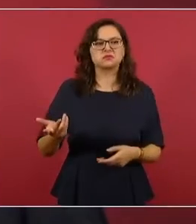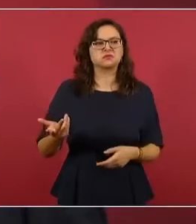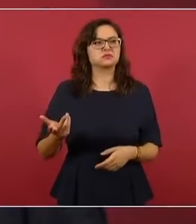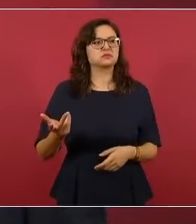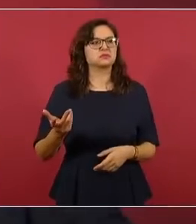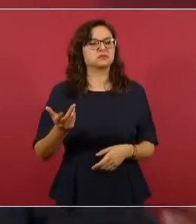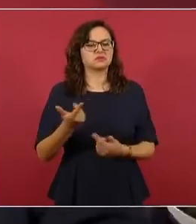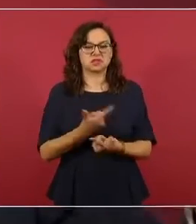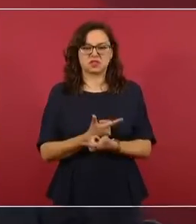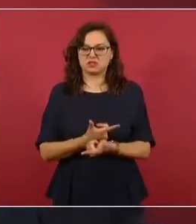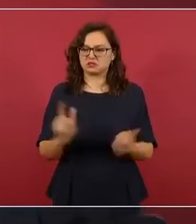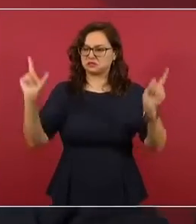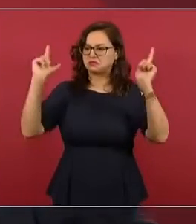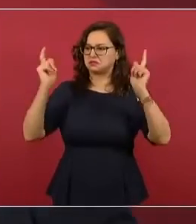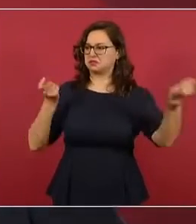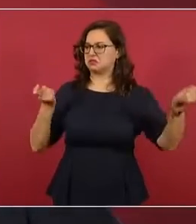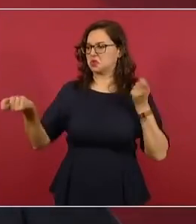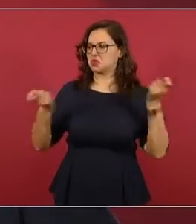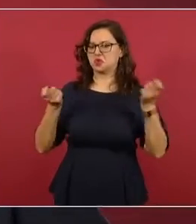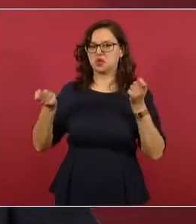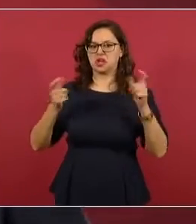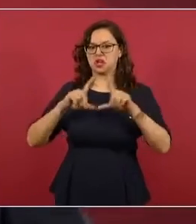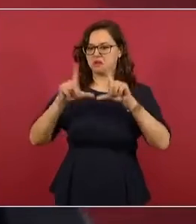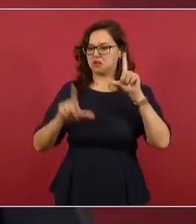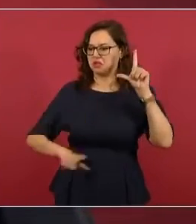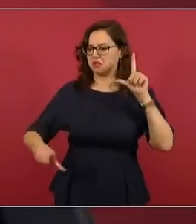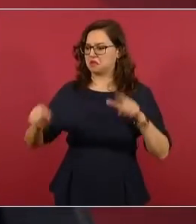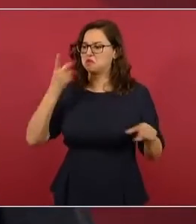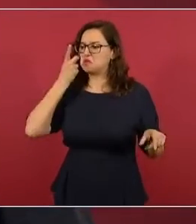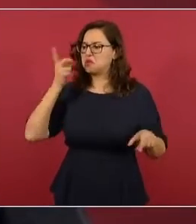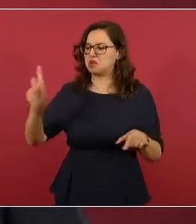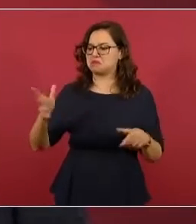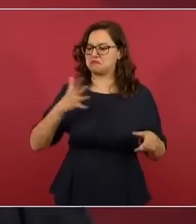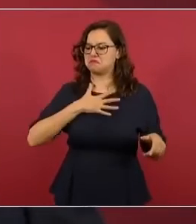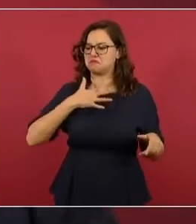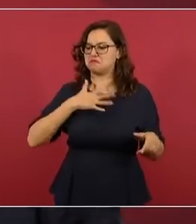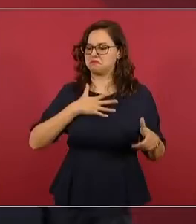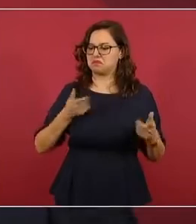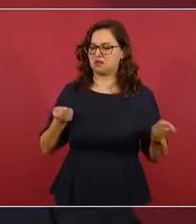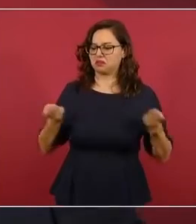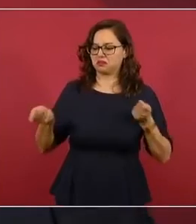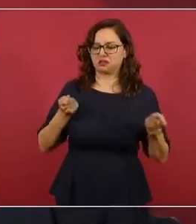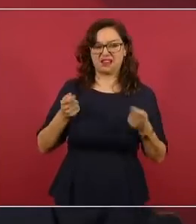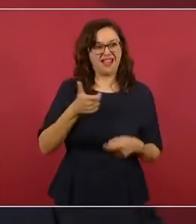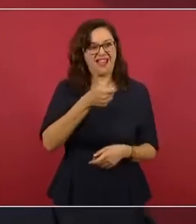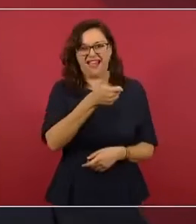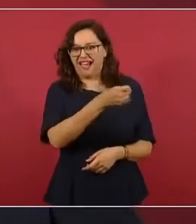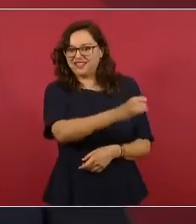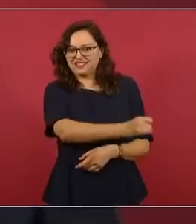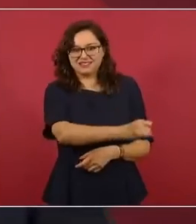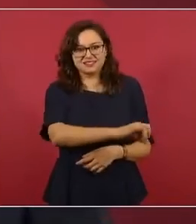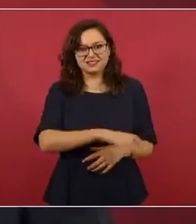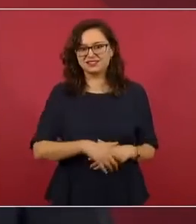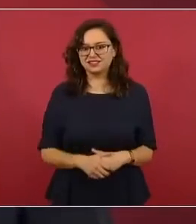y de sentirse los dueños del gobierno y que no se tome en cuenta al